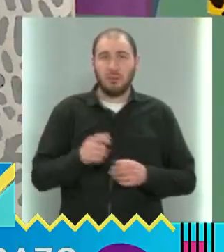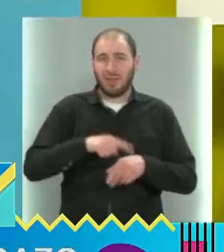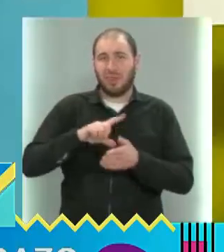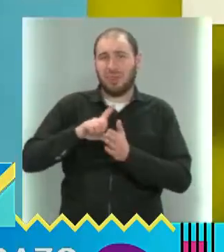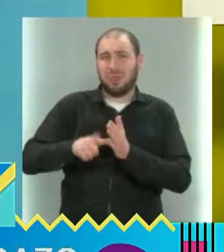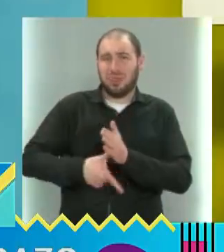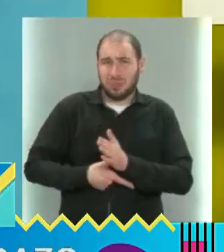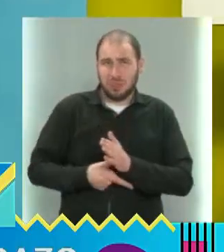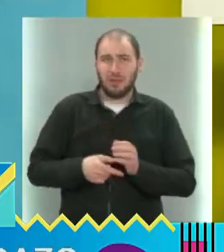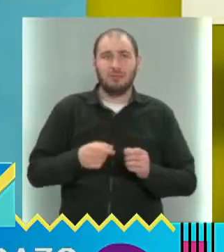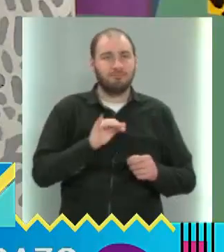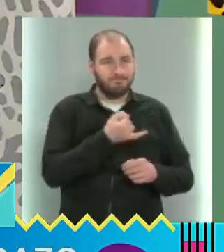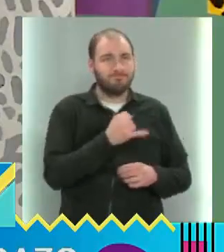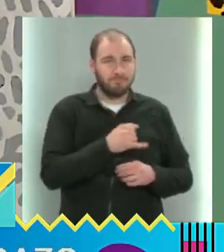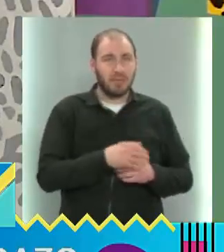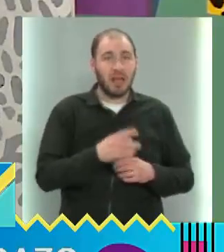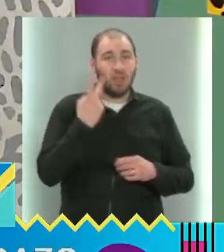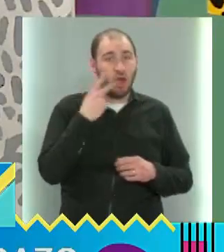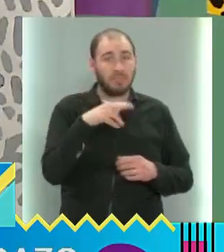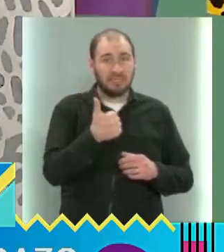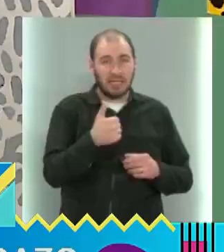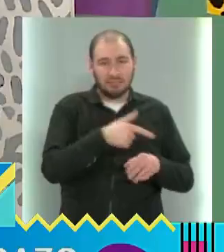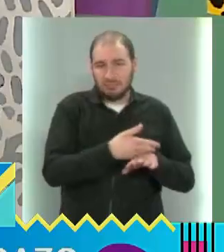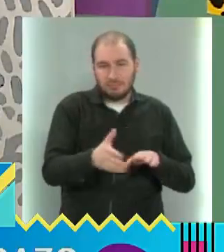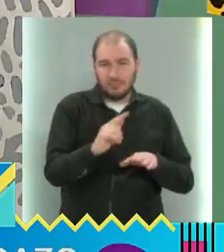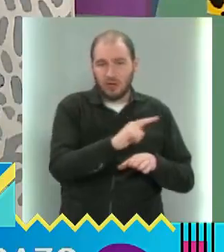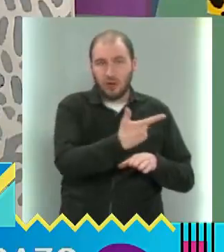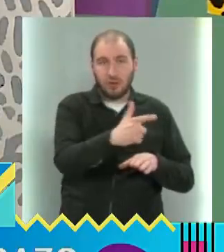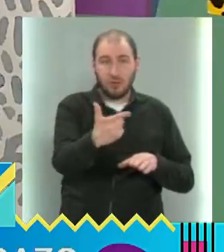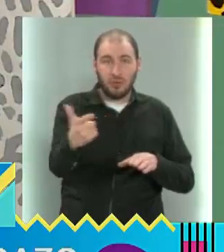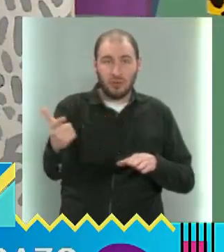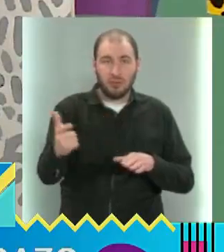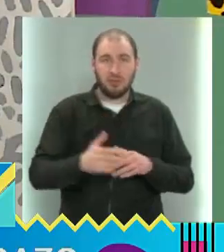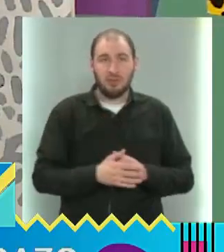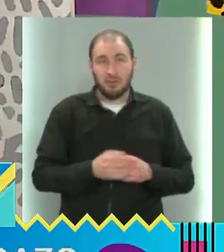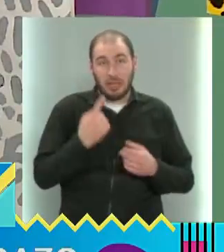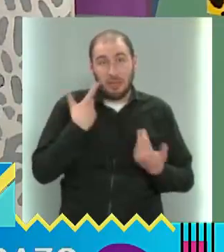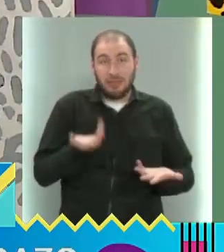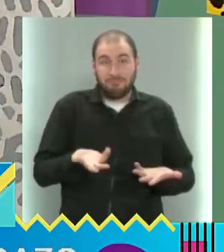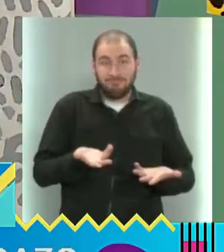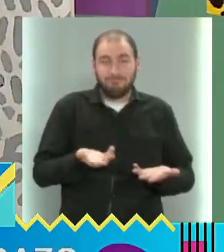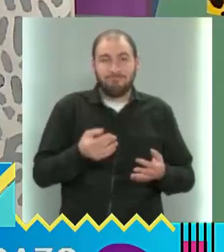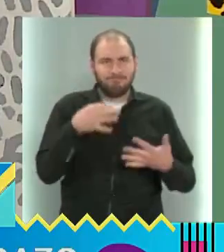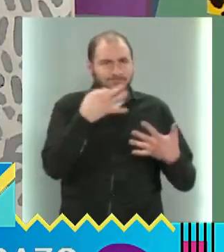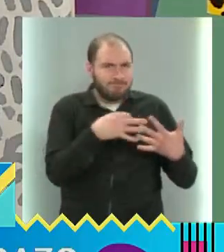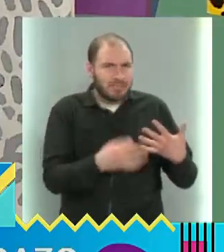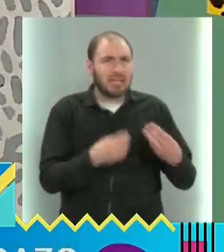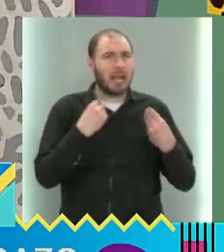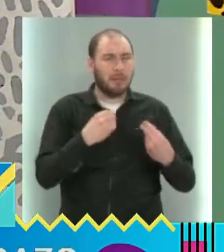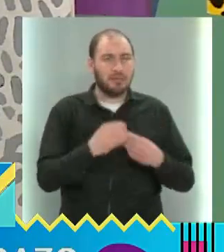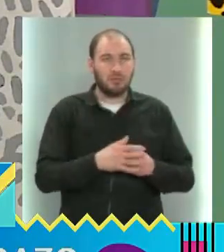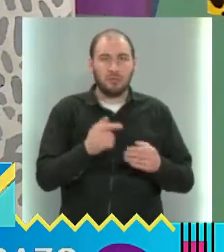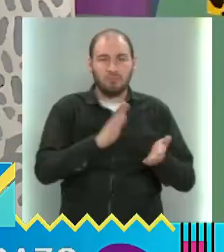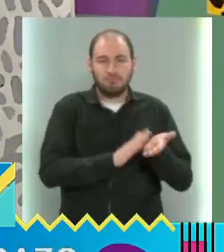queremos. mucho, ¿no? en poder lograrlo. O sea, si está del 2006 y no se ha efectivizado, bueno, hay que, digamos, revisar qué pasó, que